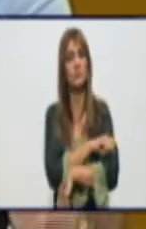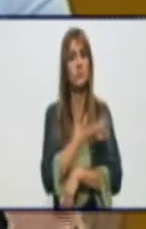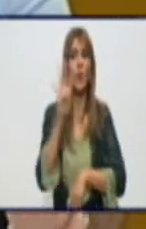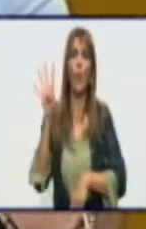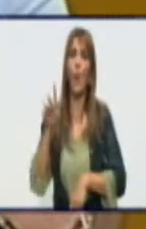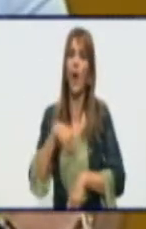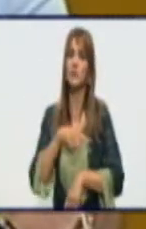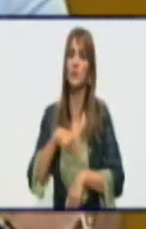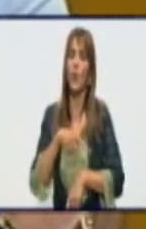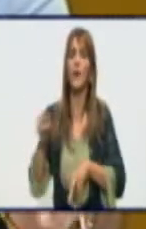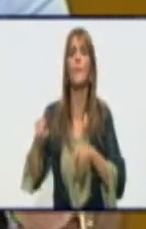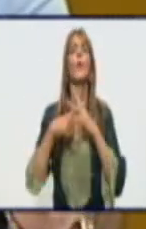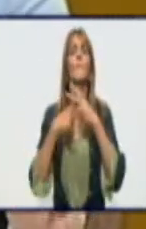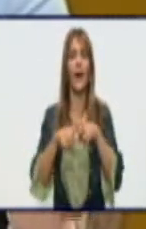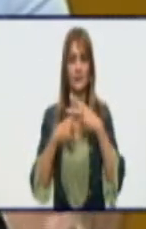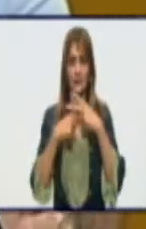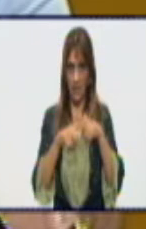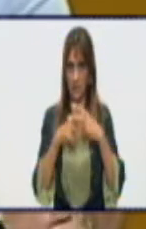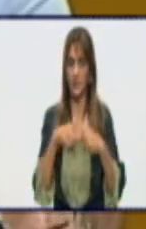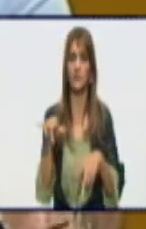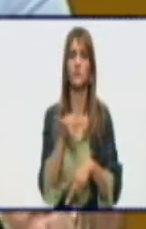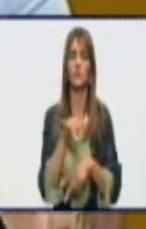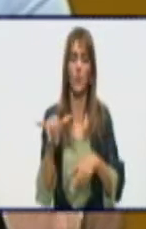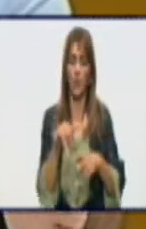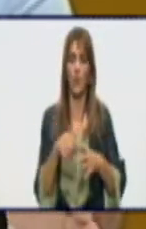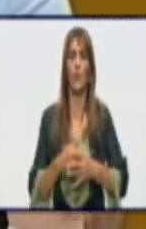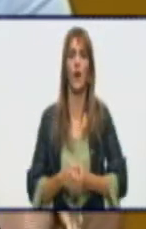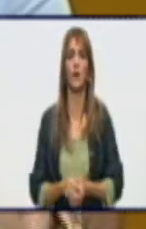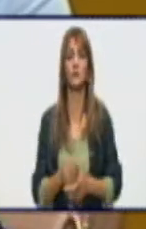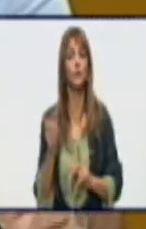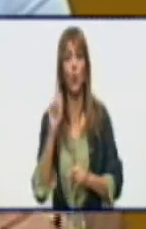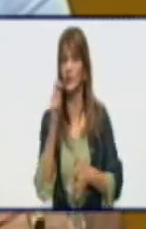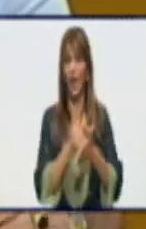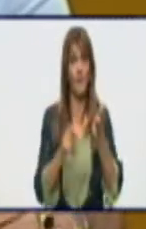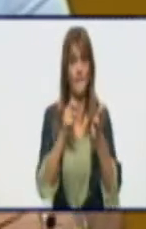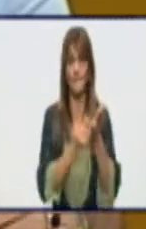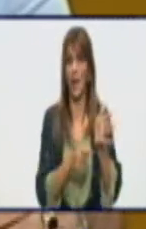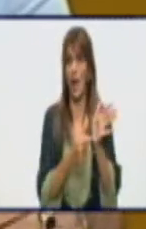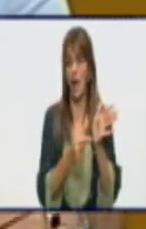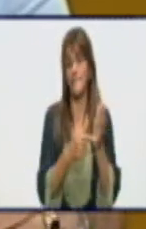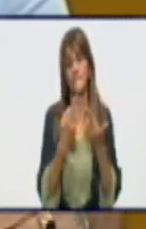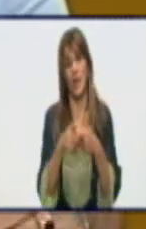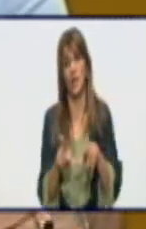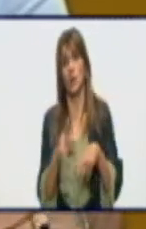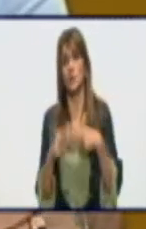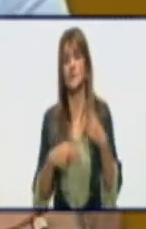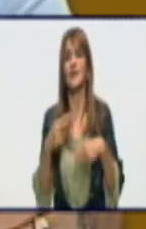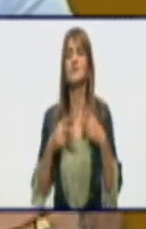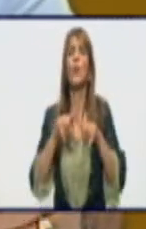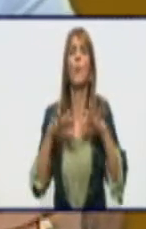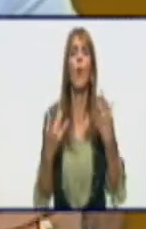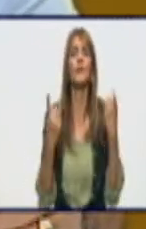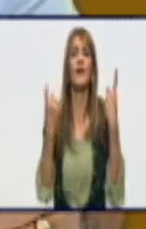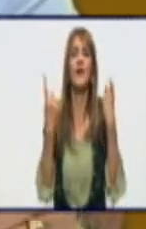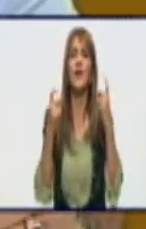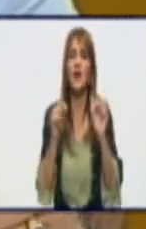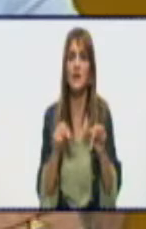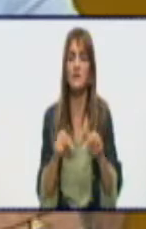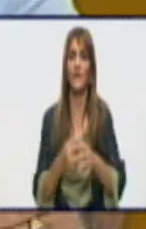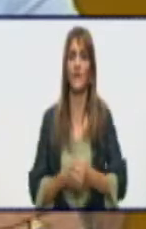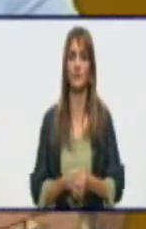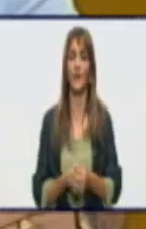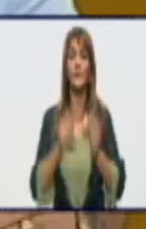aproximadamente por mantenimiento y poda. Un circuito que no estaba previsto y se hizo un mantenimiento eventual porque hizo falta en el día de ayer. Para